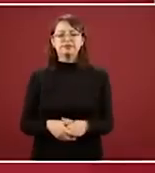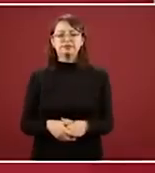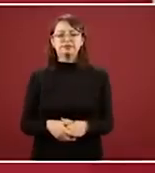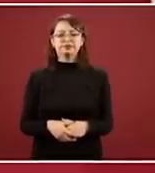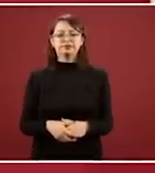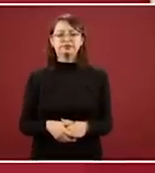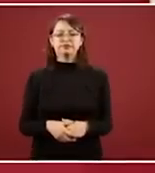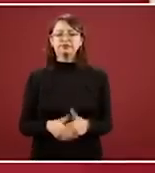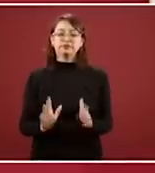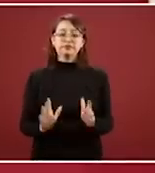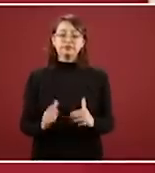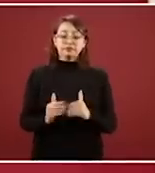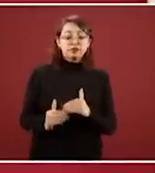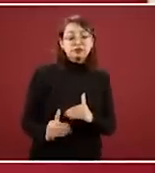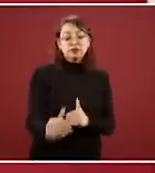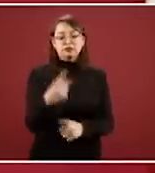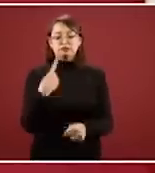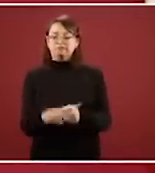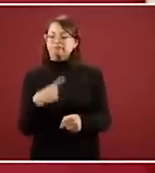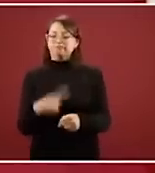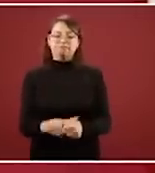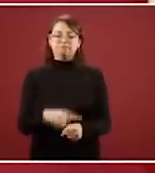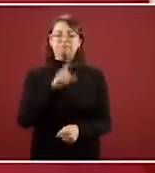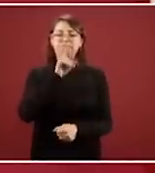que no nos enfermemos,